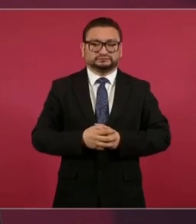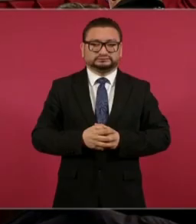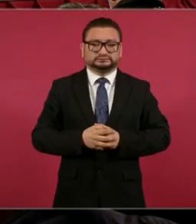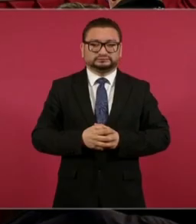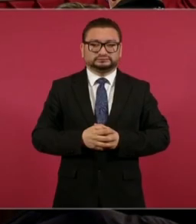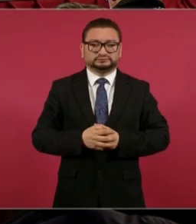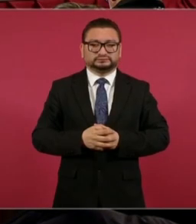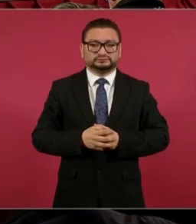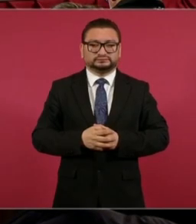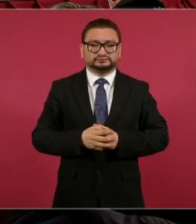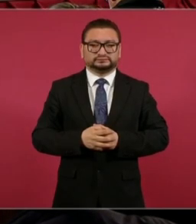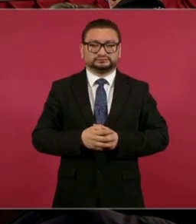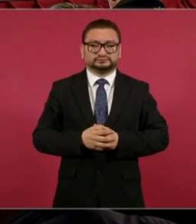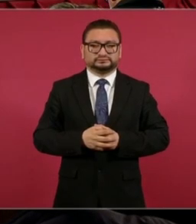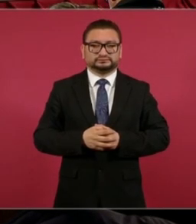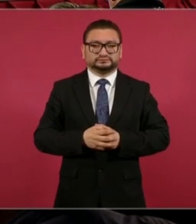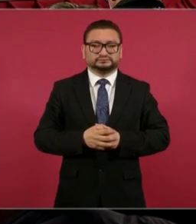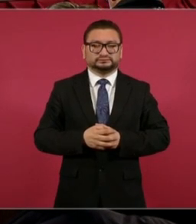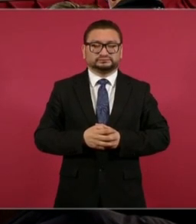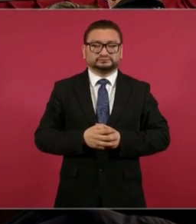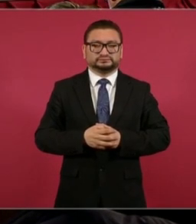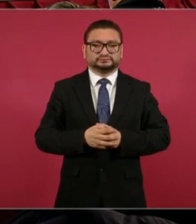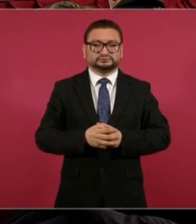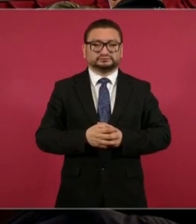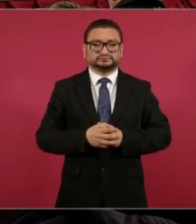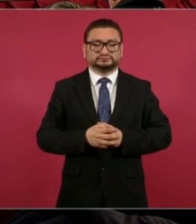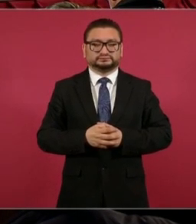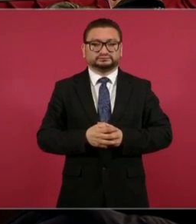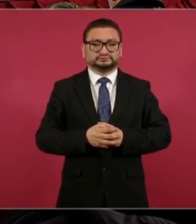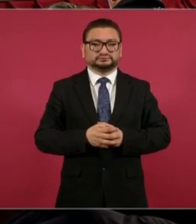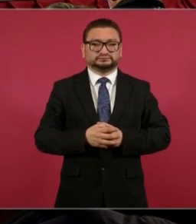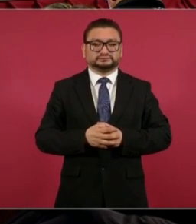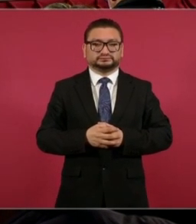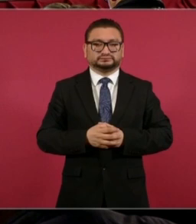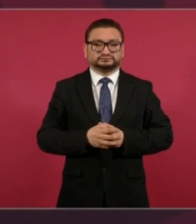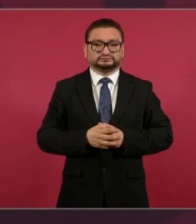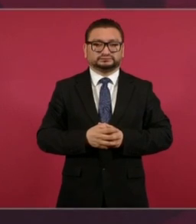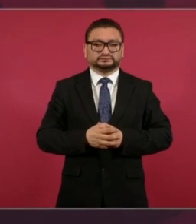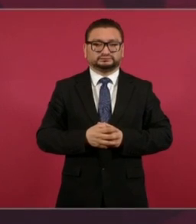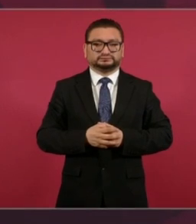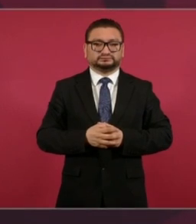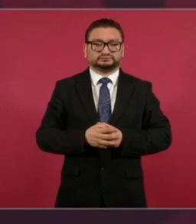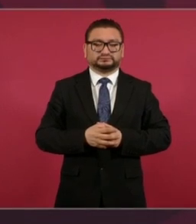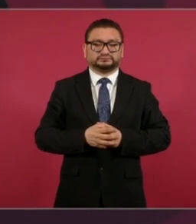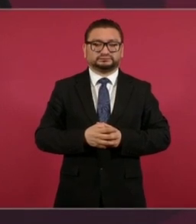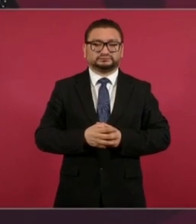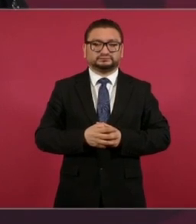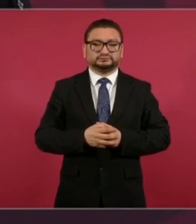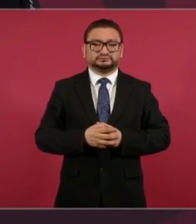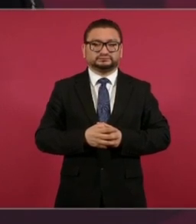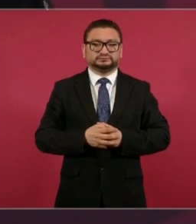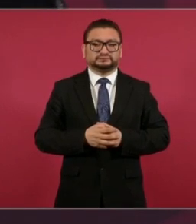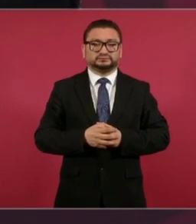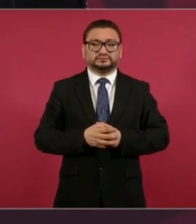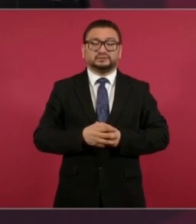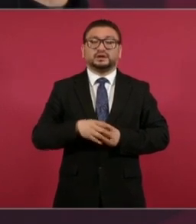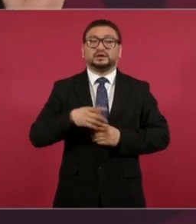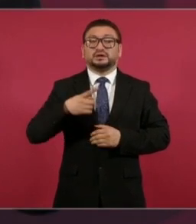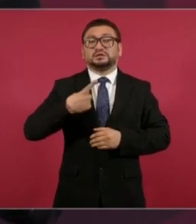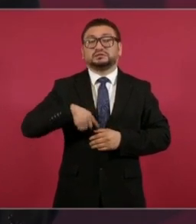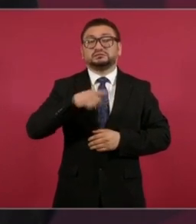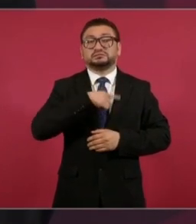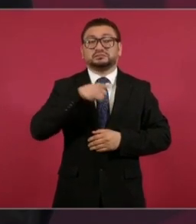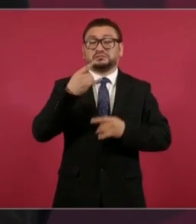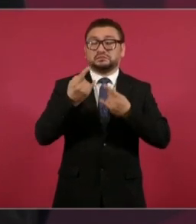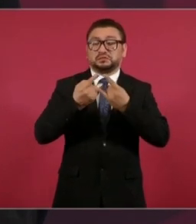mercado que había que olvidarse de la